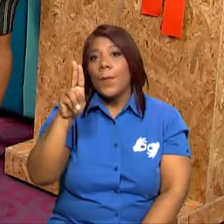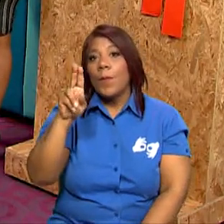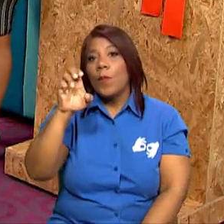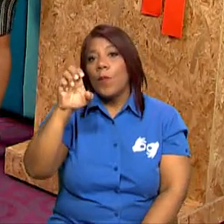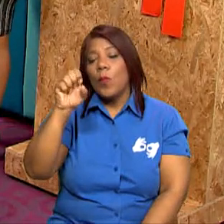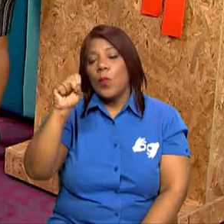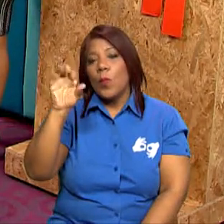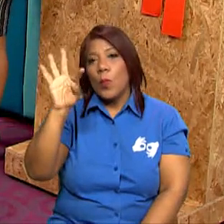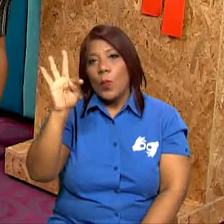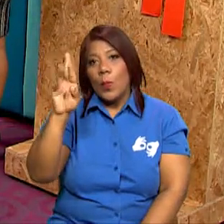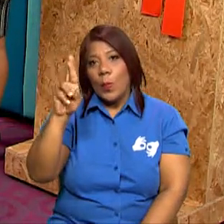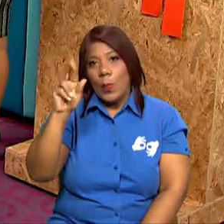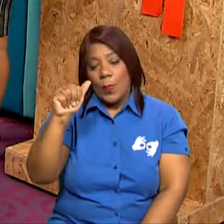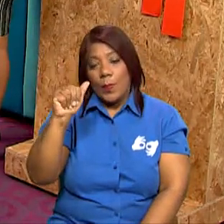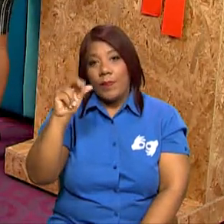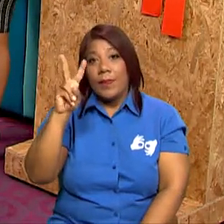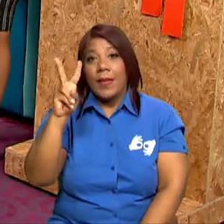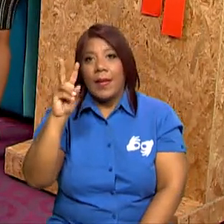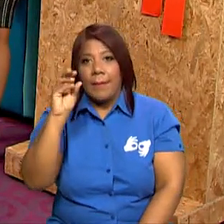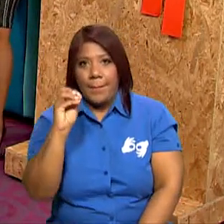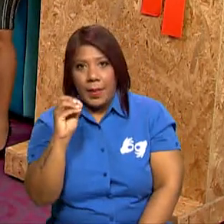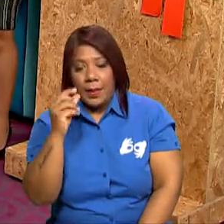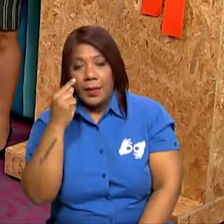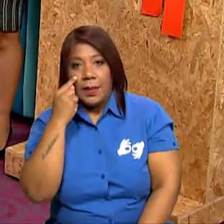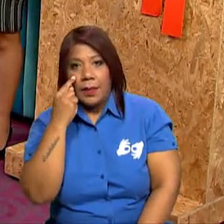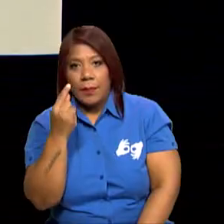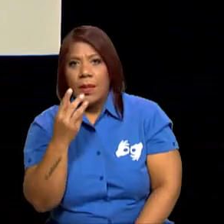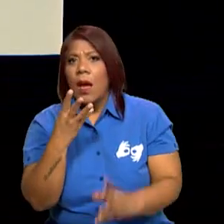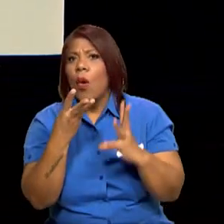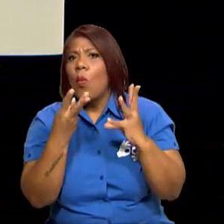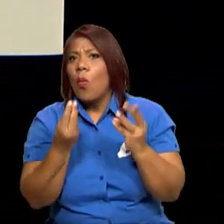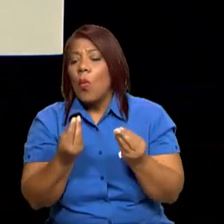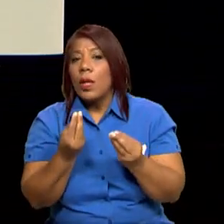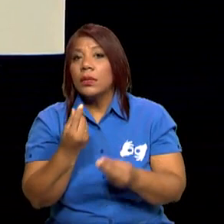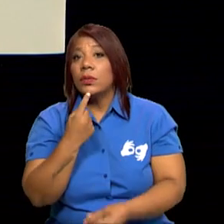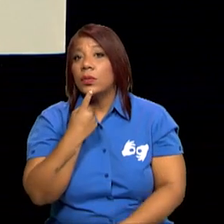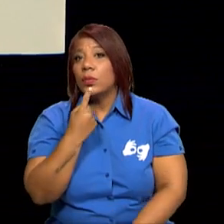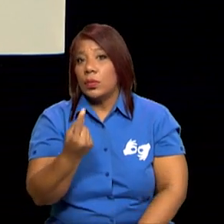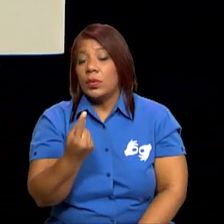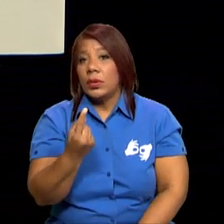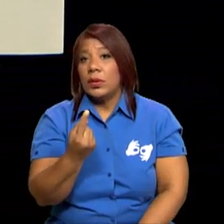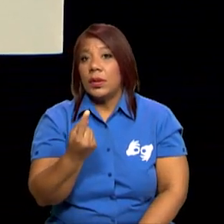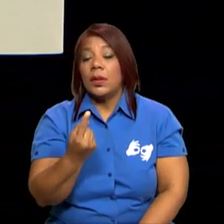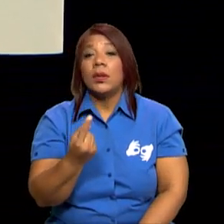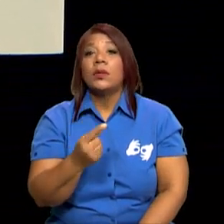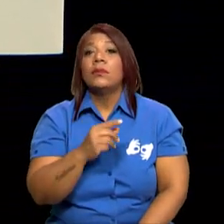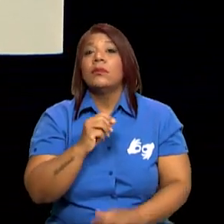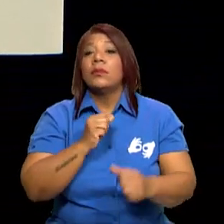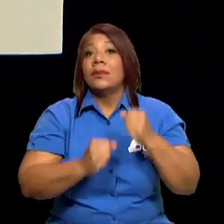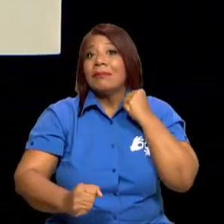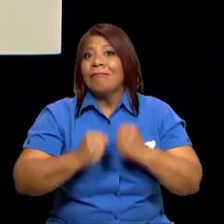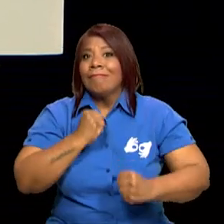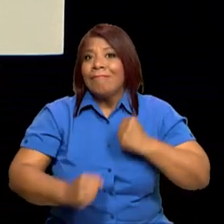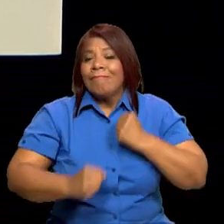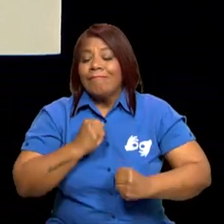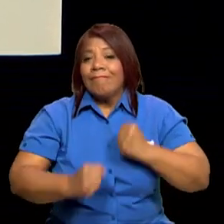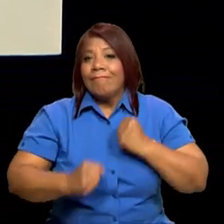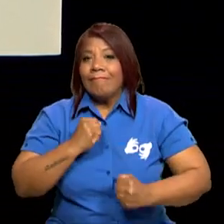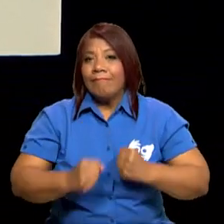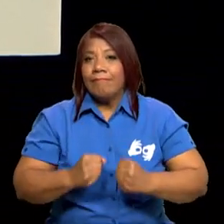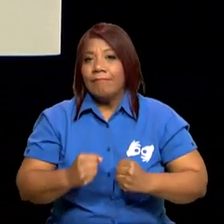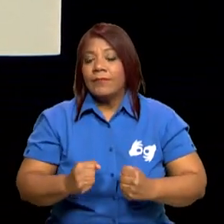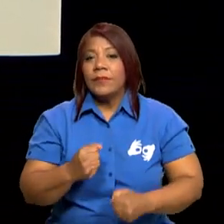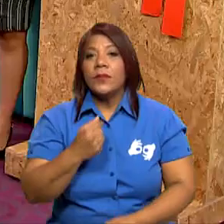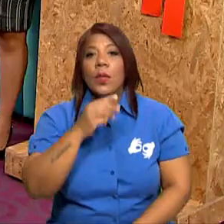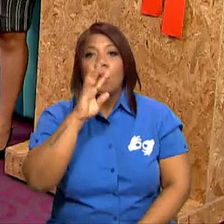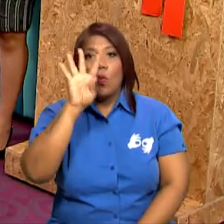atletismo solamente, como ejemplo. Los niños después podrán revisar los demás. Mira, atletismo, 4 niños le dijeron al